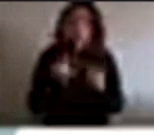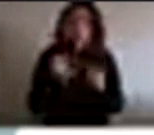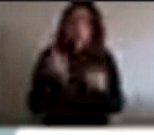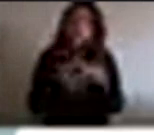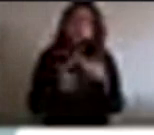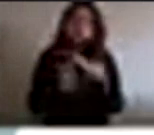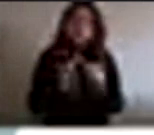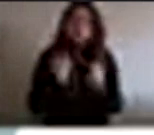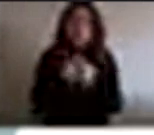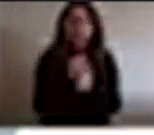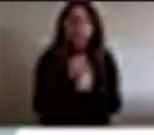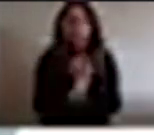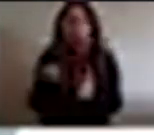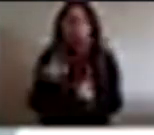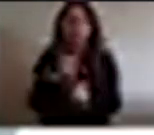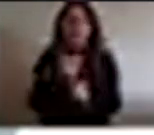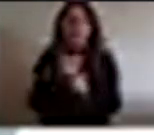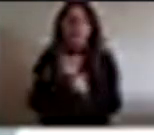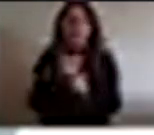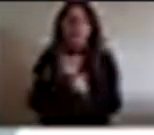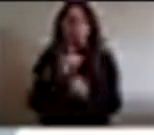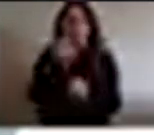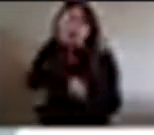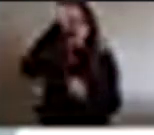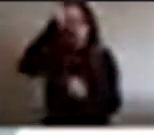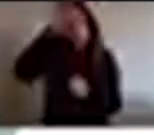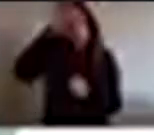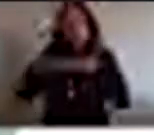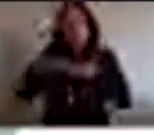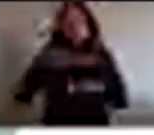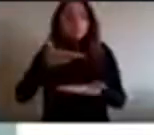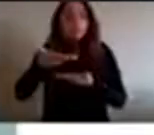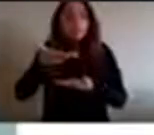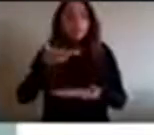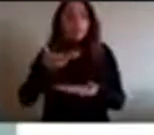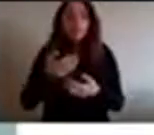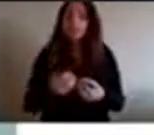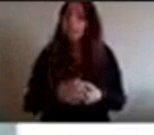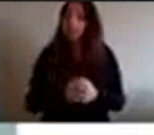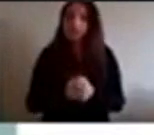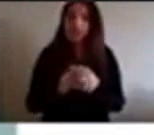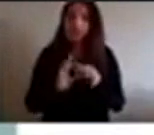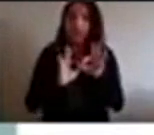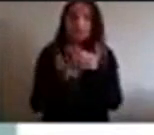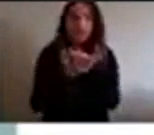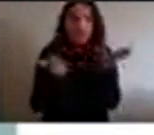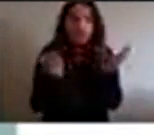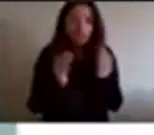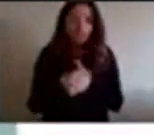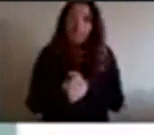momento, del trabajo de Colombia y en que hemos compartido experiencias. Ven, amor.